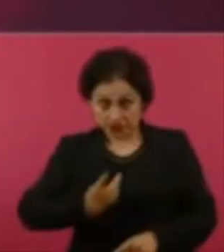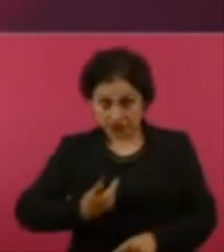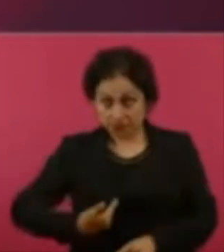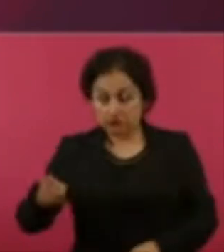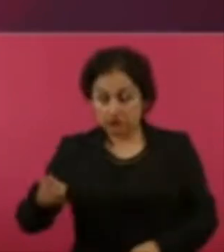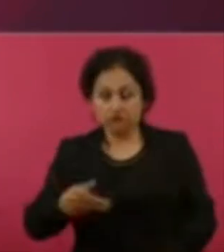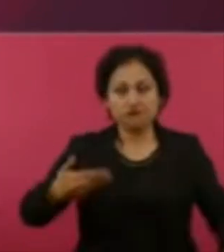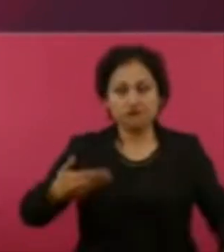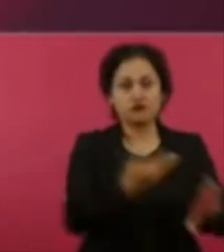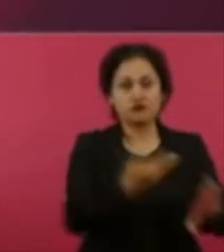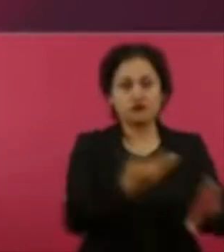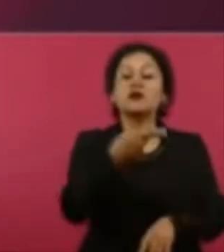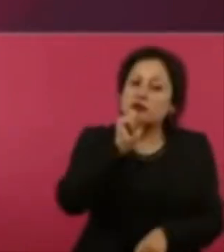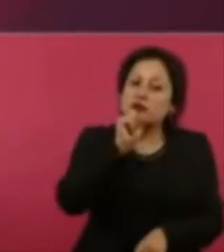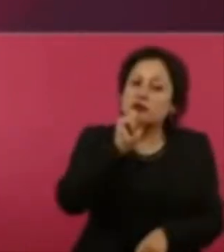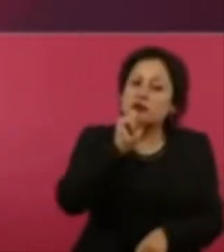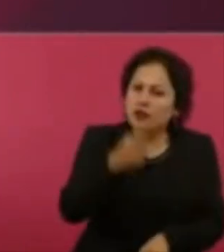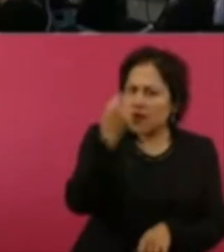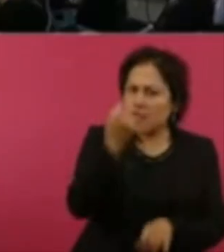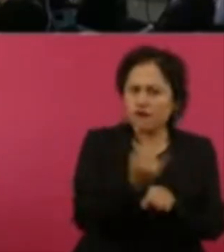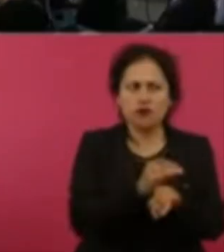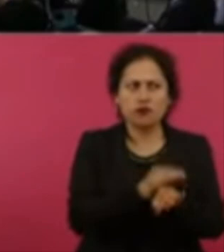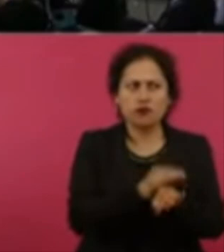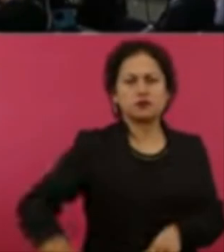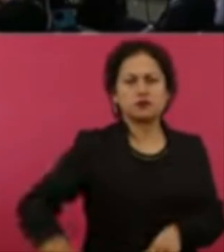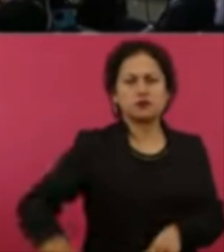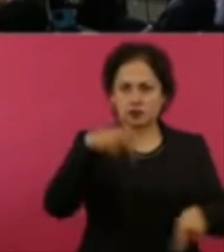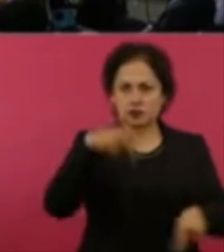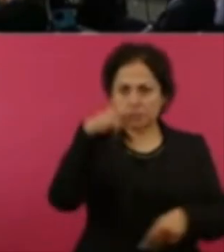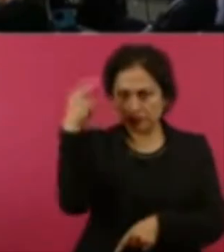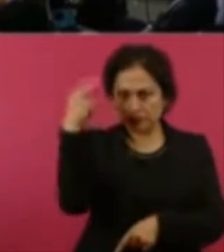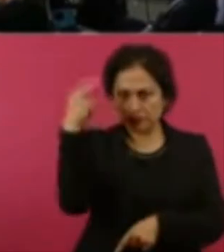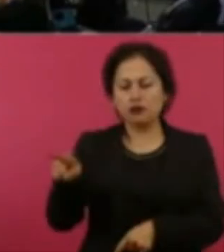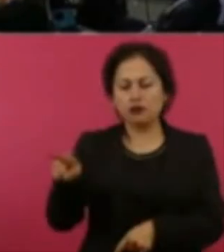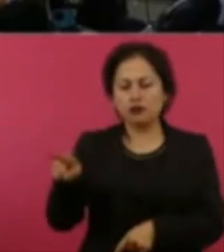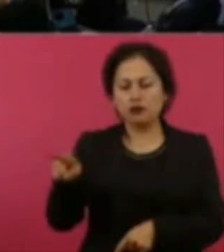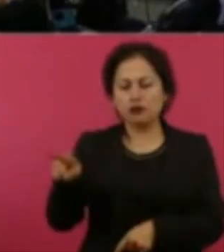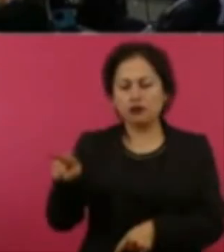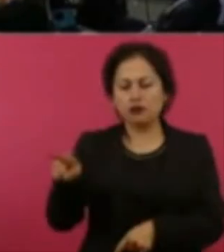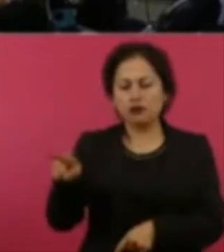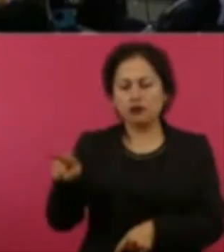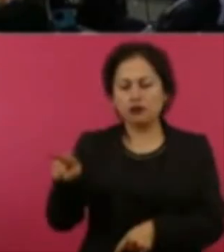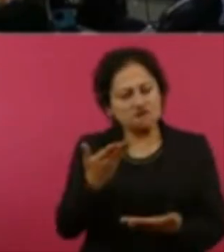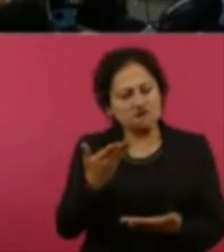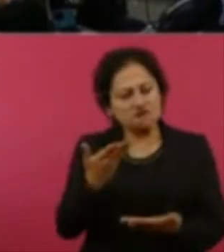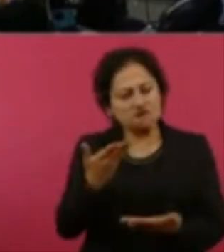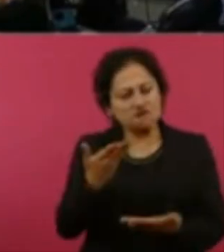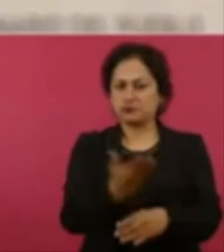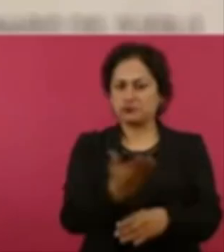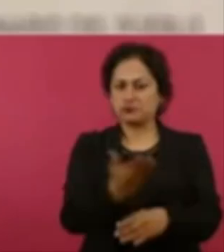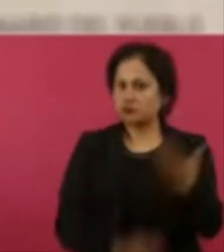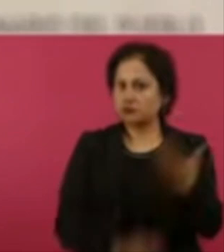a la información de todas las mexicanas y los mexicanos y por supuesto afecta con ello a la democracia.